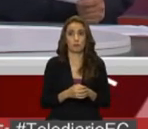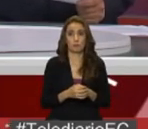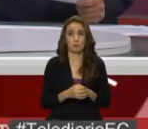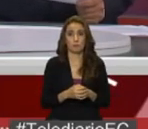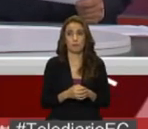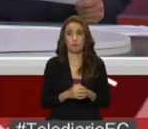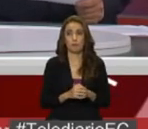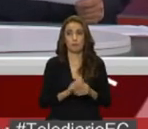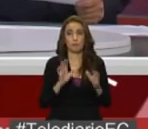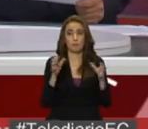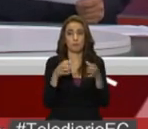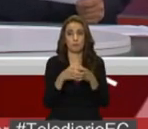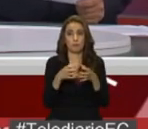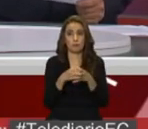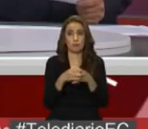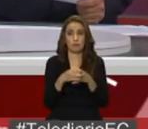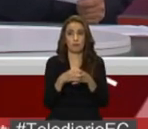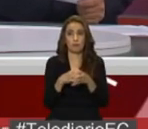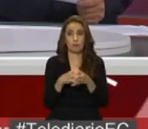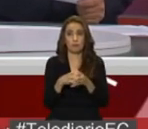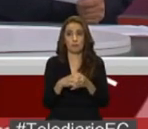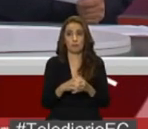La Comisión Nacional